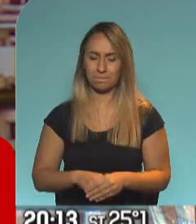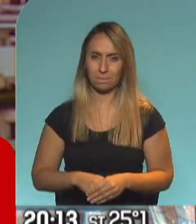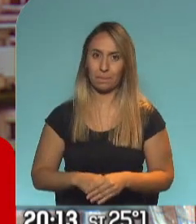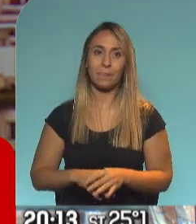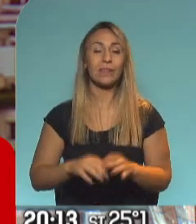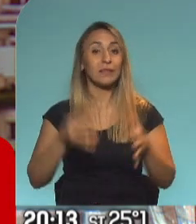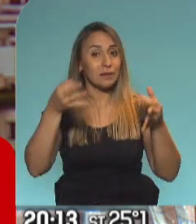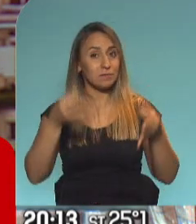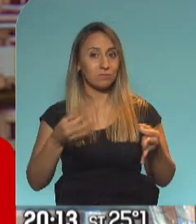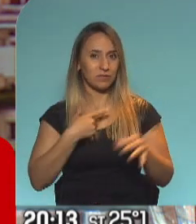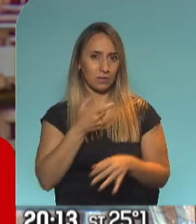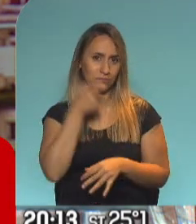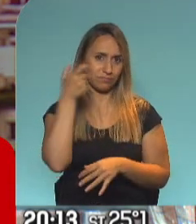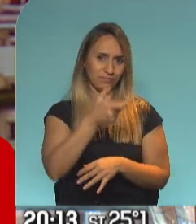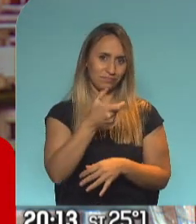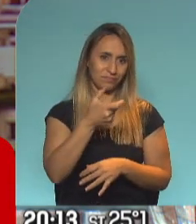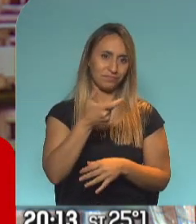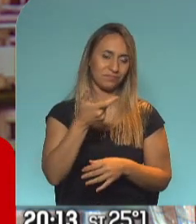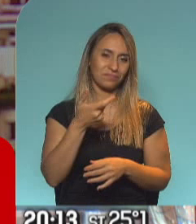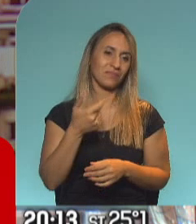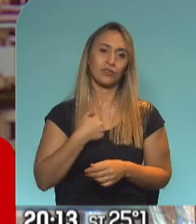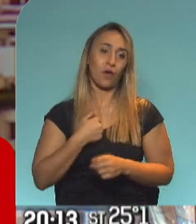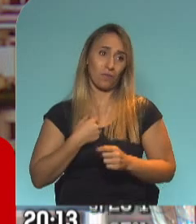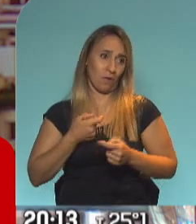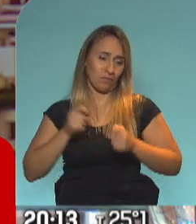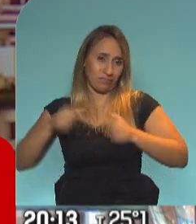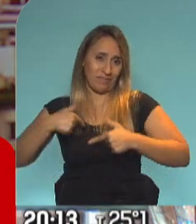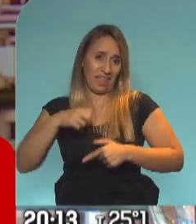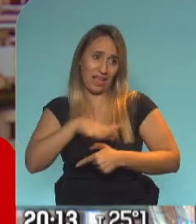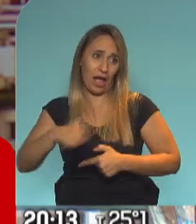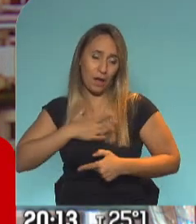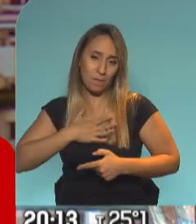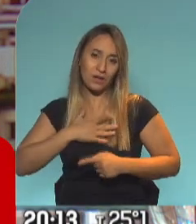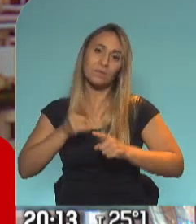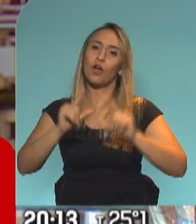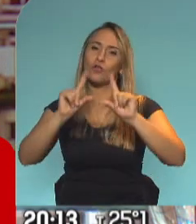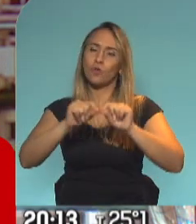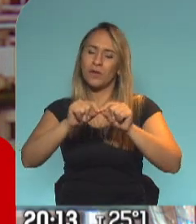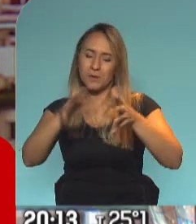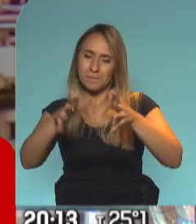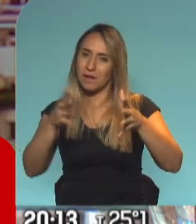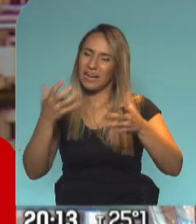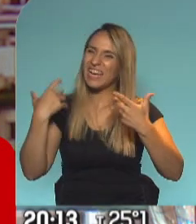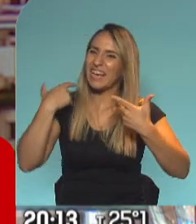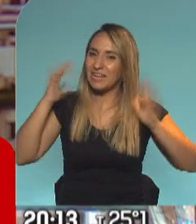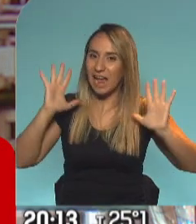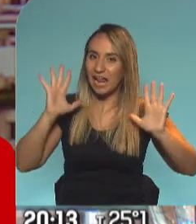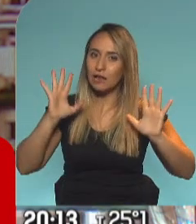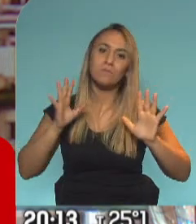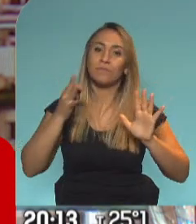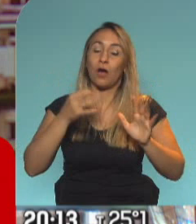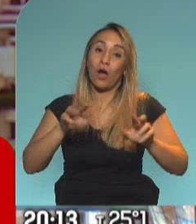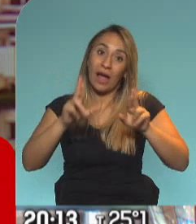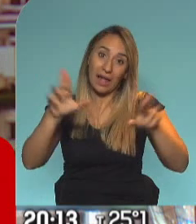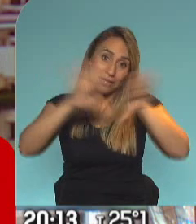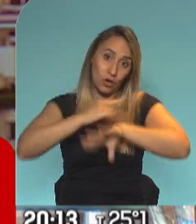Mira, te voy a contestar como chacarero, sí, y con números muy grosos, espero no equivocarme.